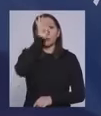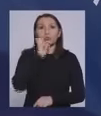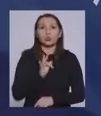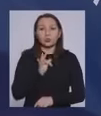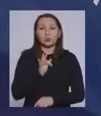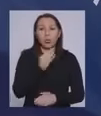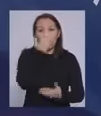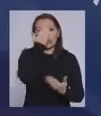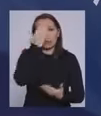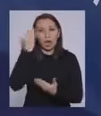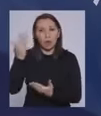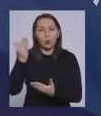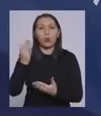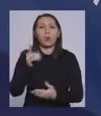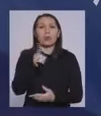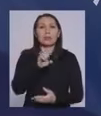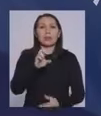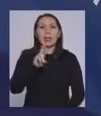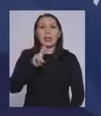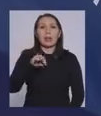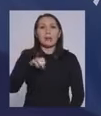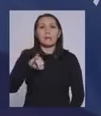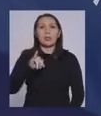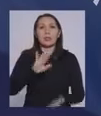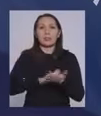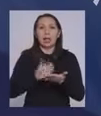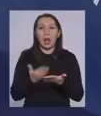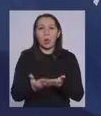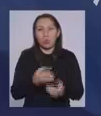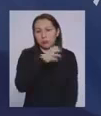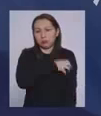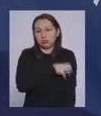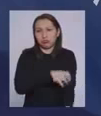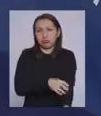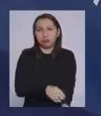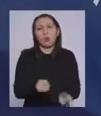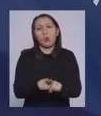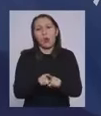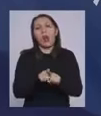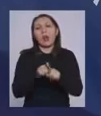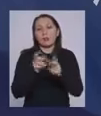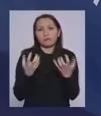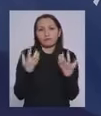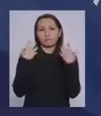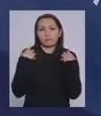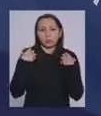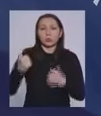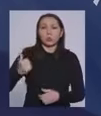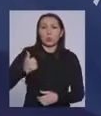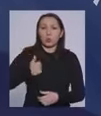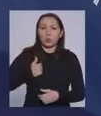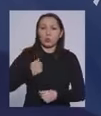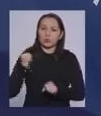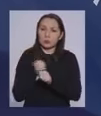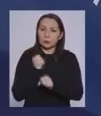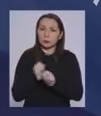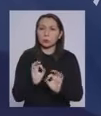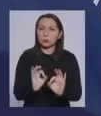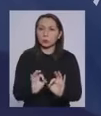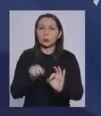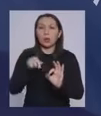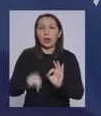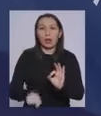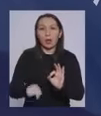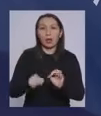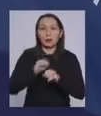funcionarios de las seremías de salud, que a lo largo de todo Chile cumplen una noble labor en